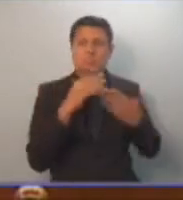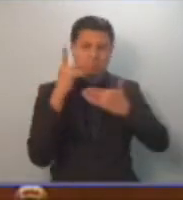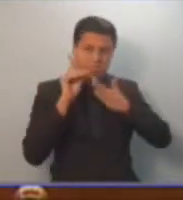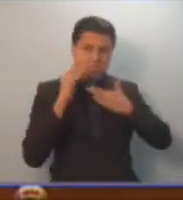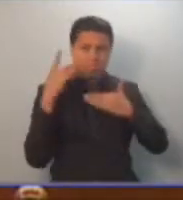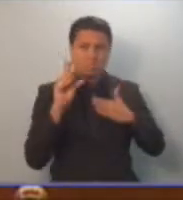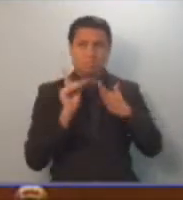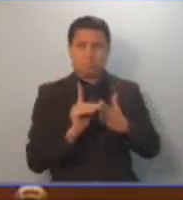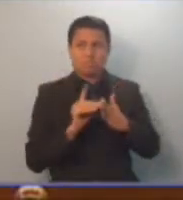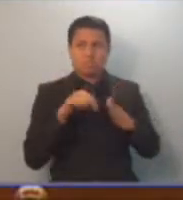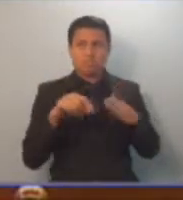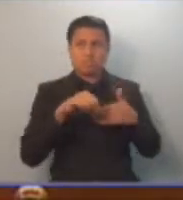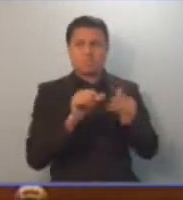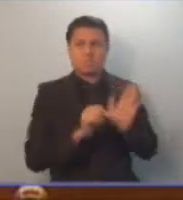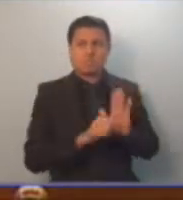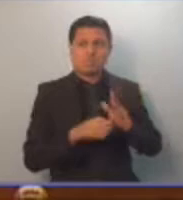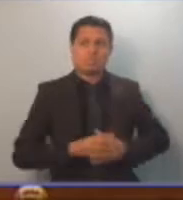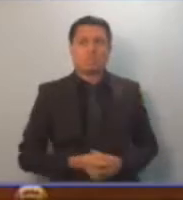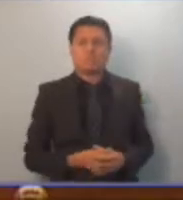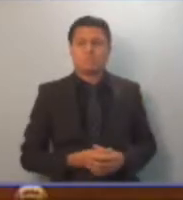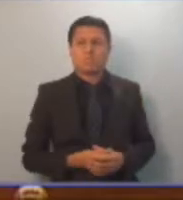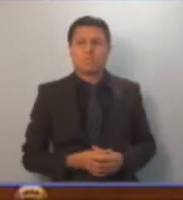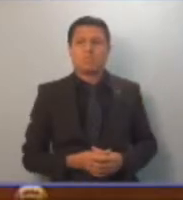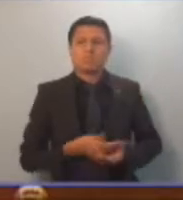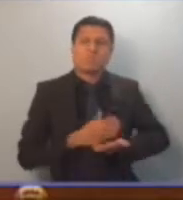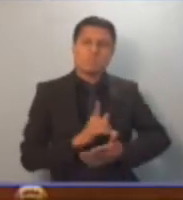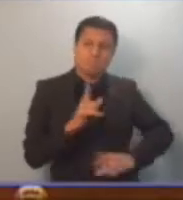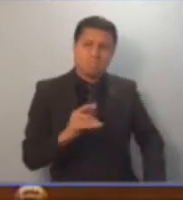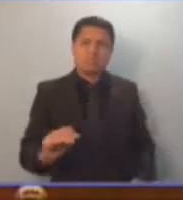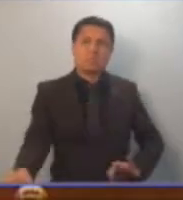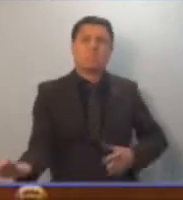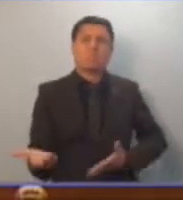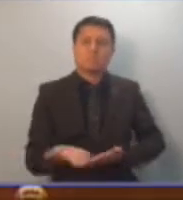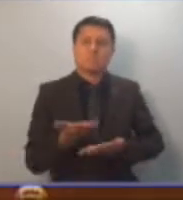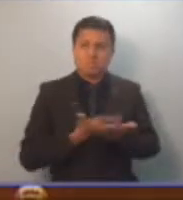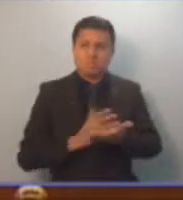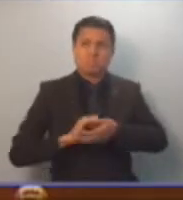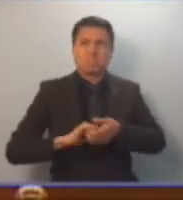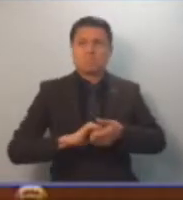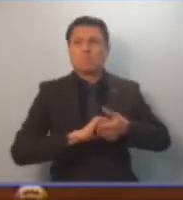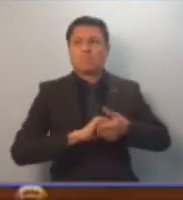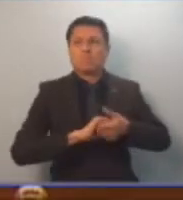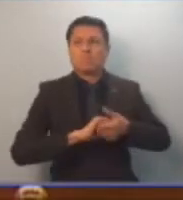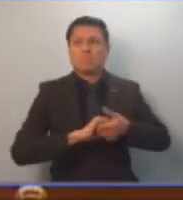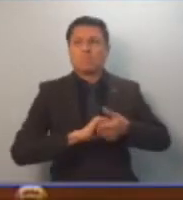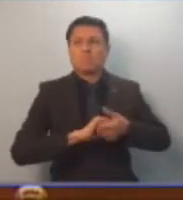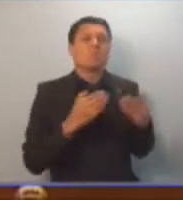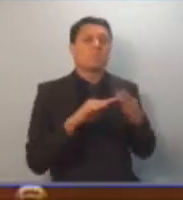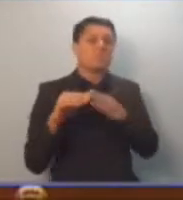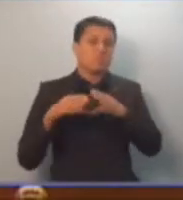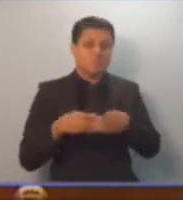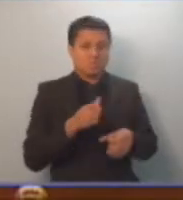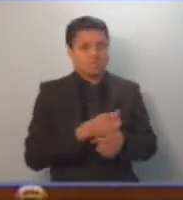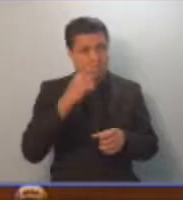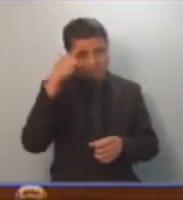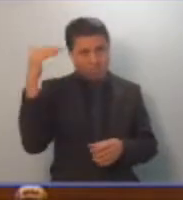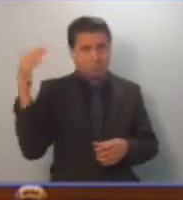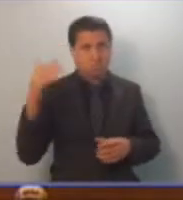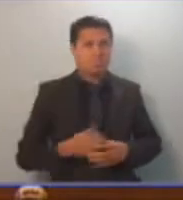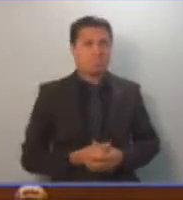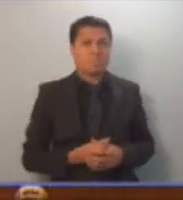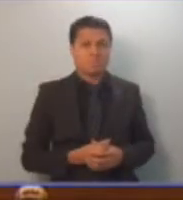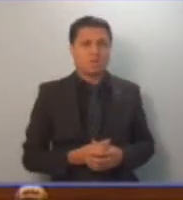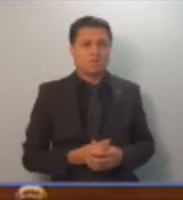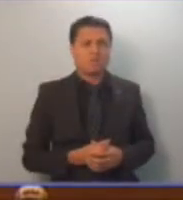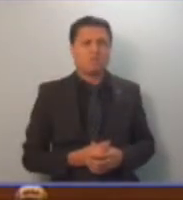diputados de este pleno, mediante una iniciativa conjunta entre varios grupos parlamentarios